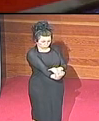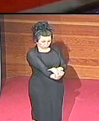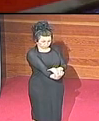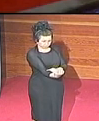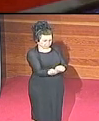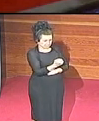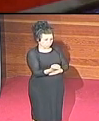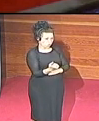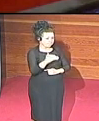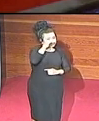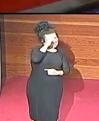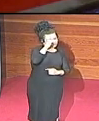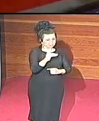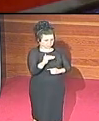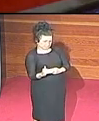que los demás.